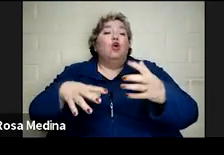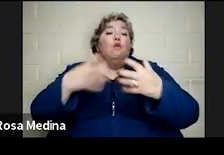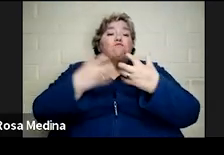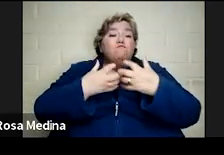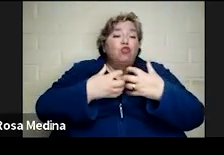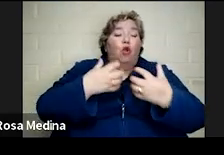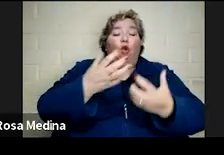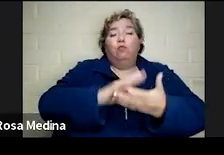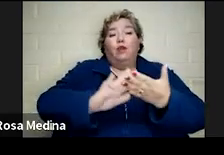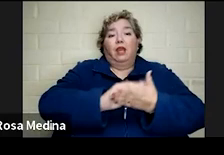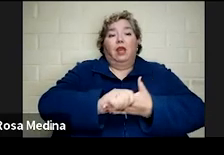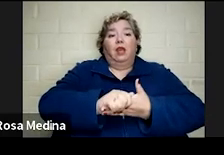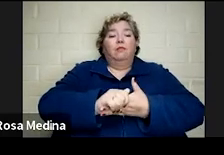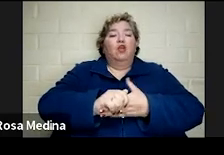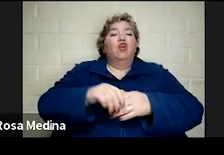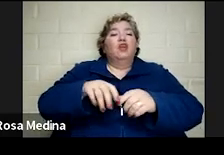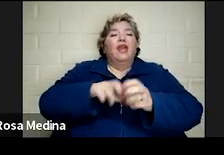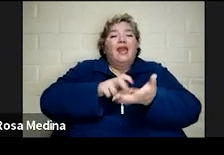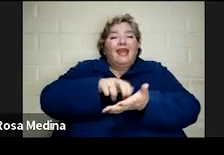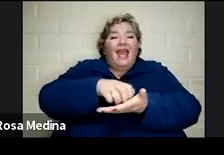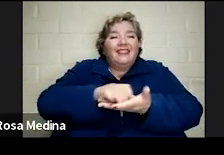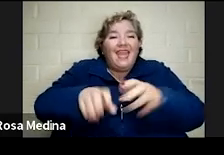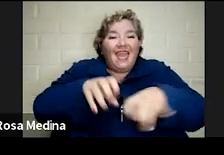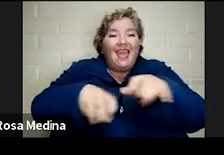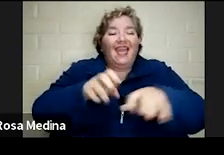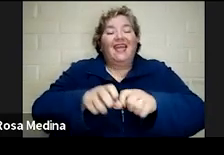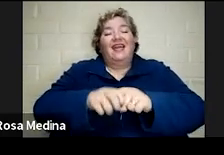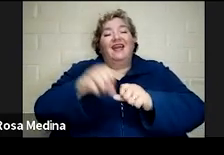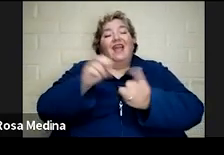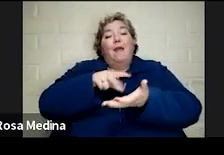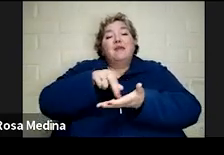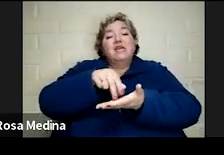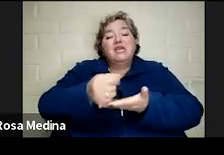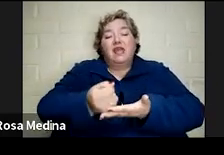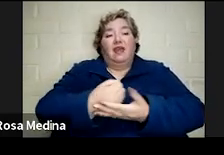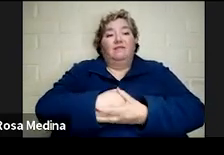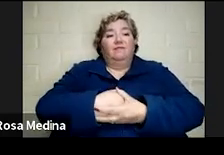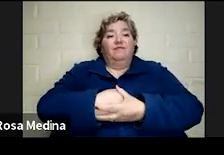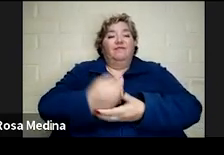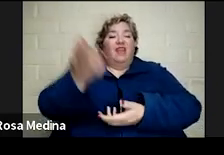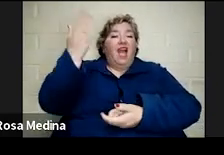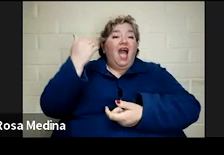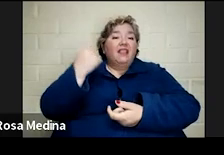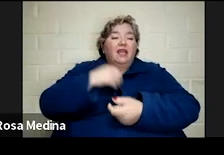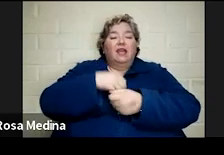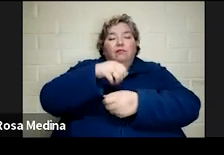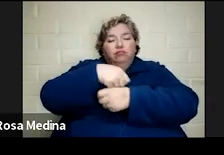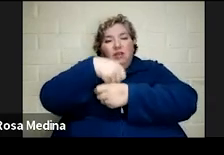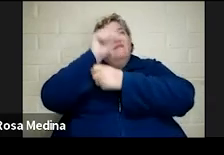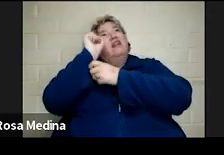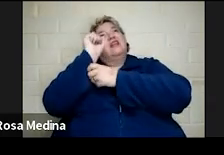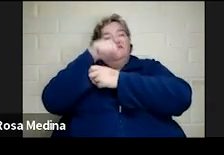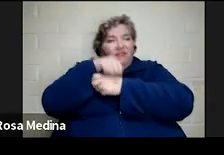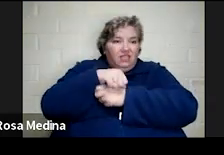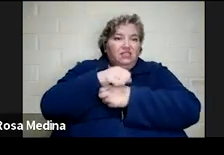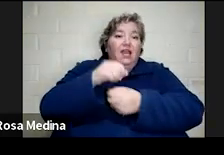como gatear, caminar, no sé, como levantar la cabeza, etc.